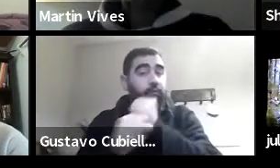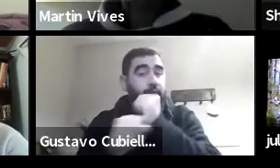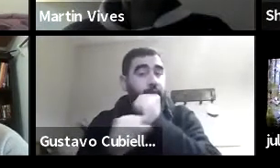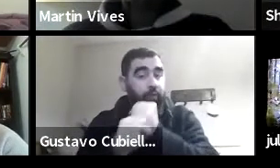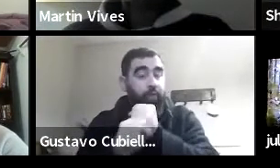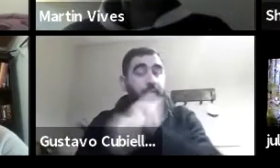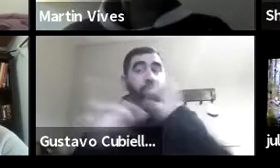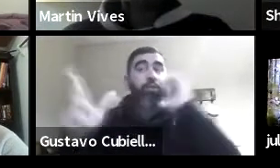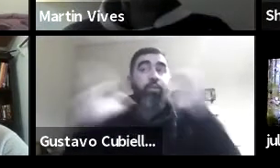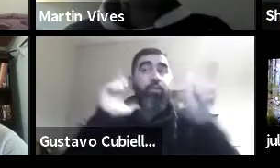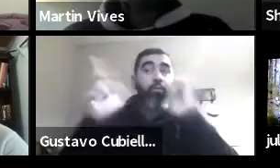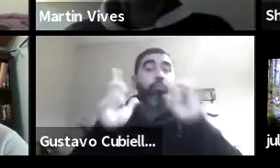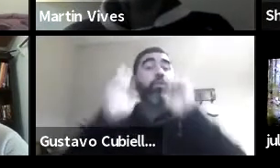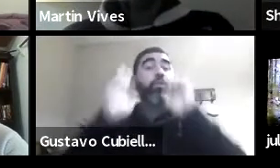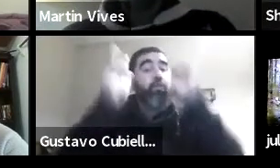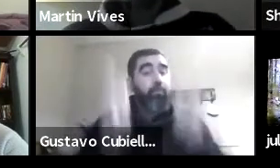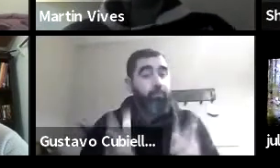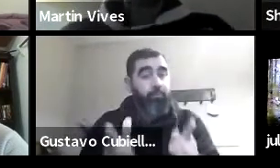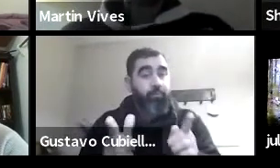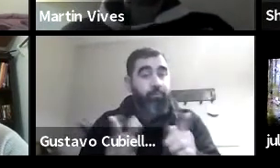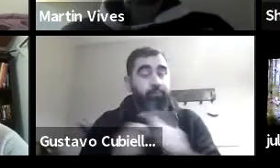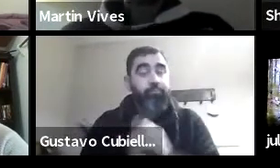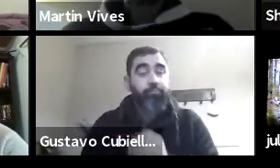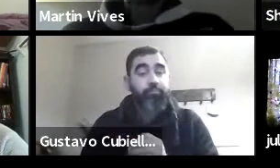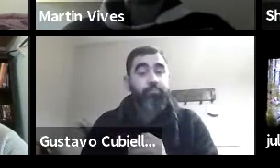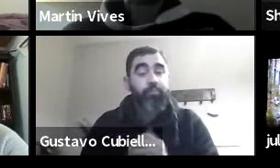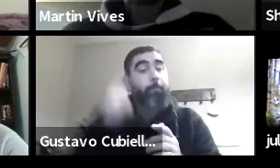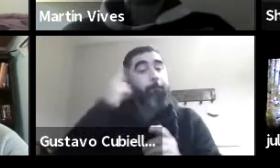recreación. Esto desde una perspectiva de derechos, ¿no?